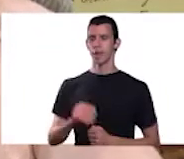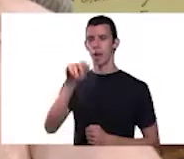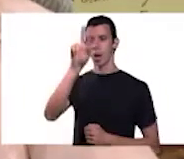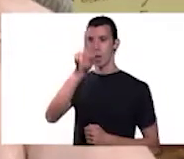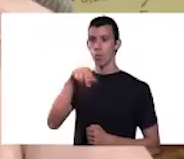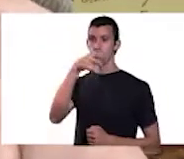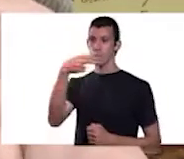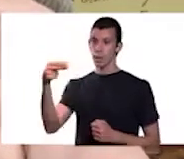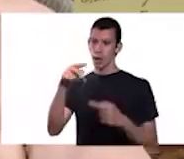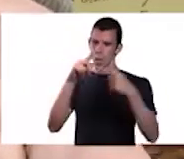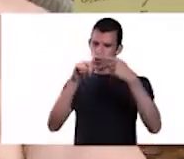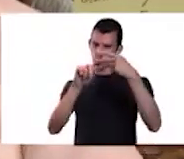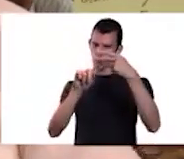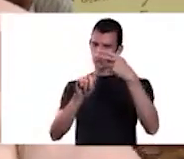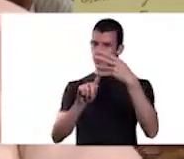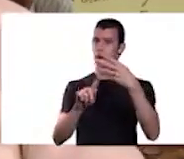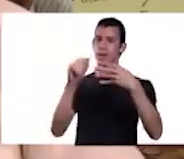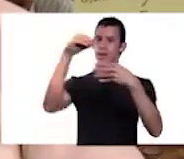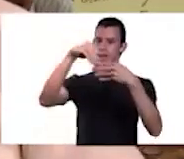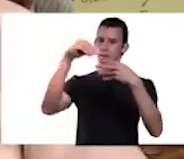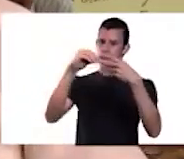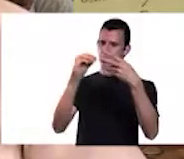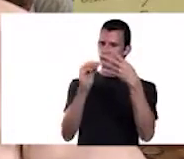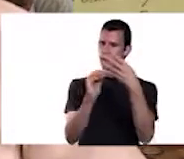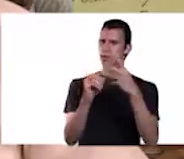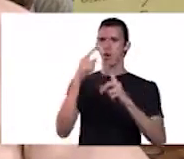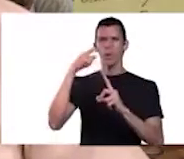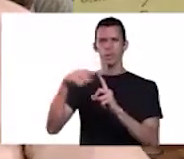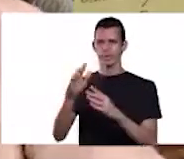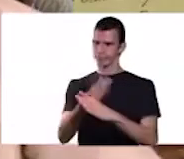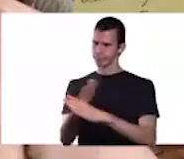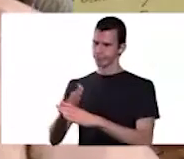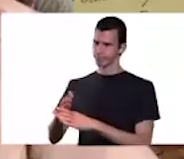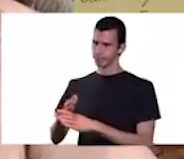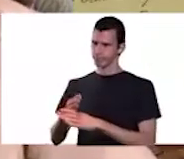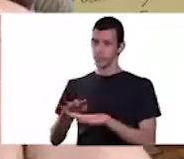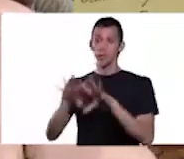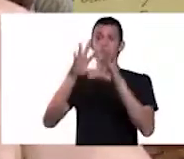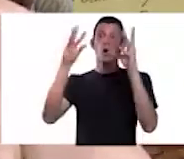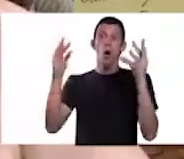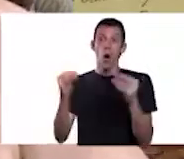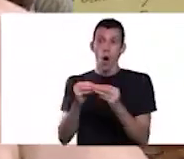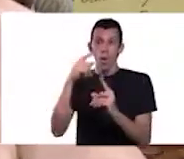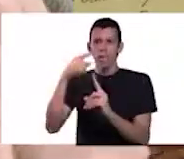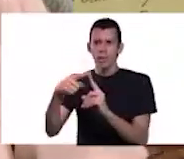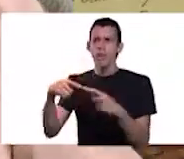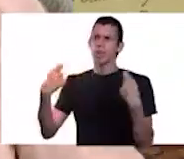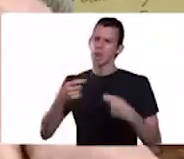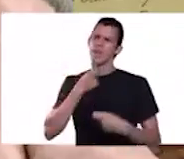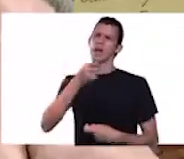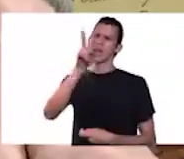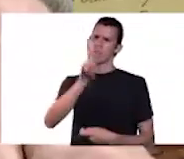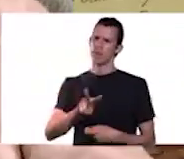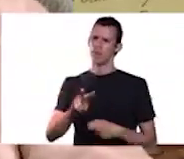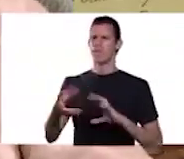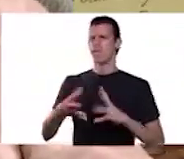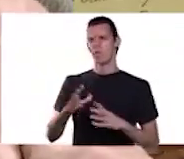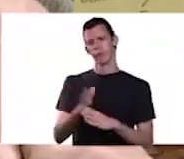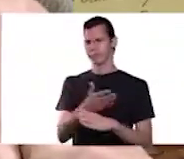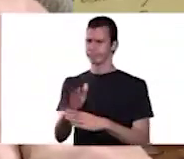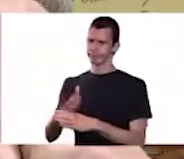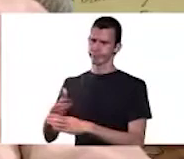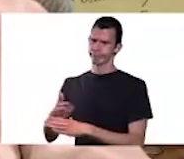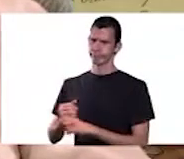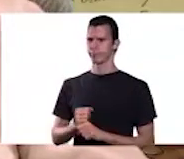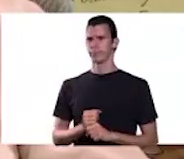los objetivos deben ser evaluados en actividades sistemáticas, a través de